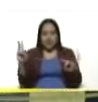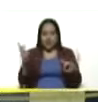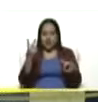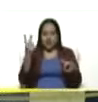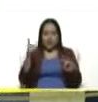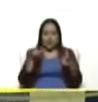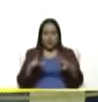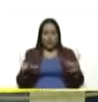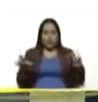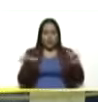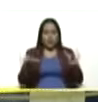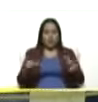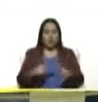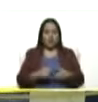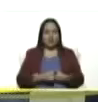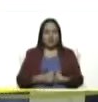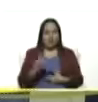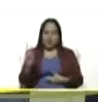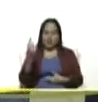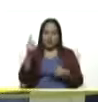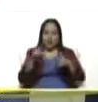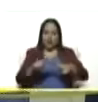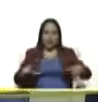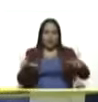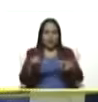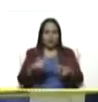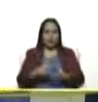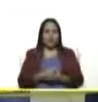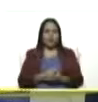segundo y el primero.